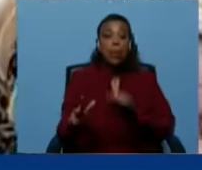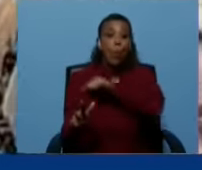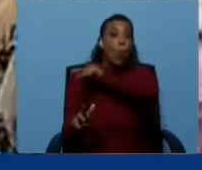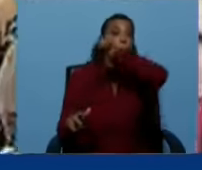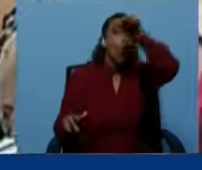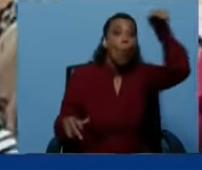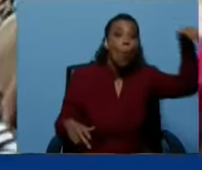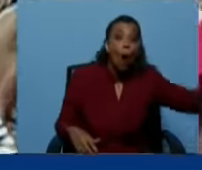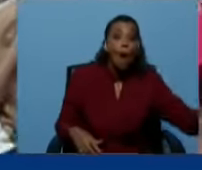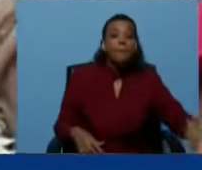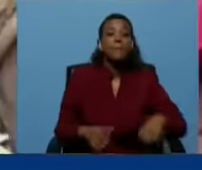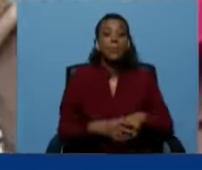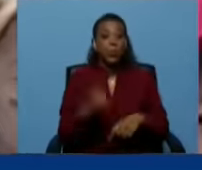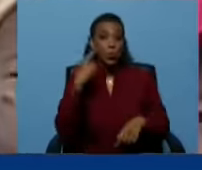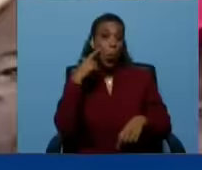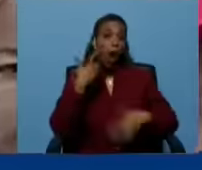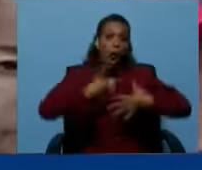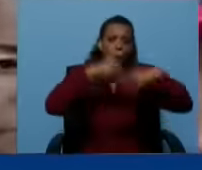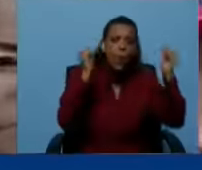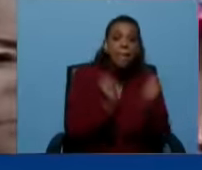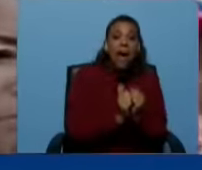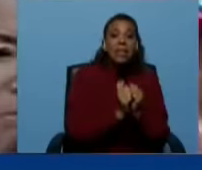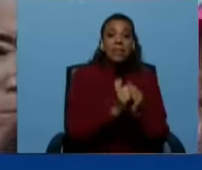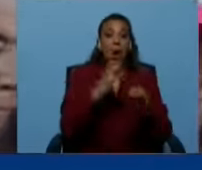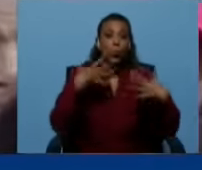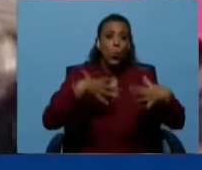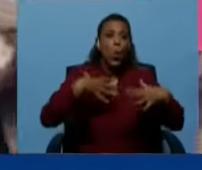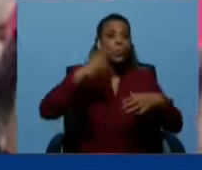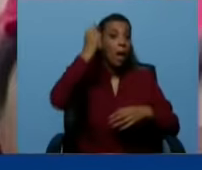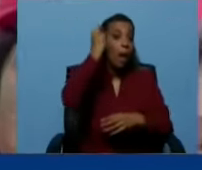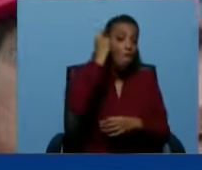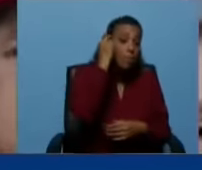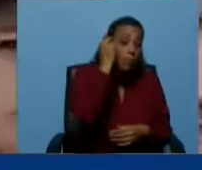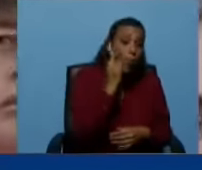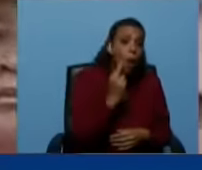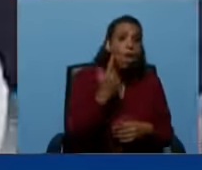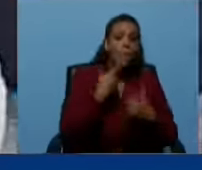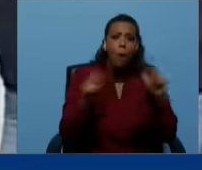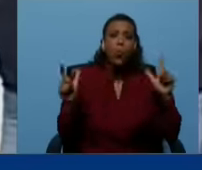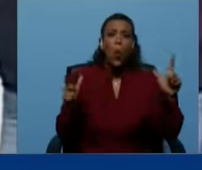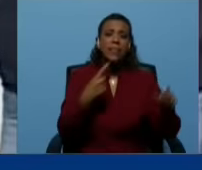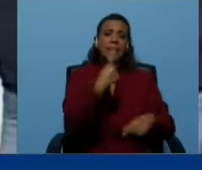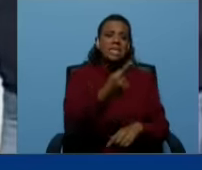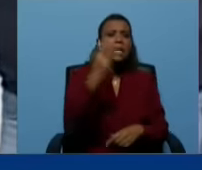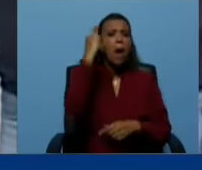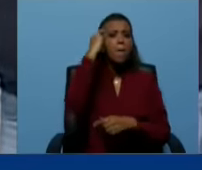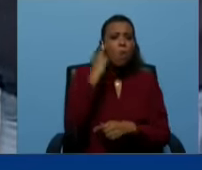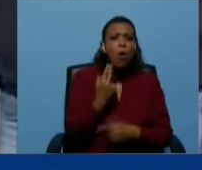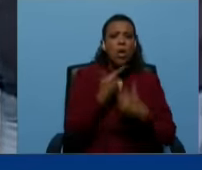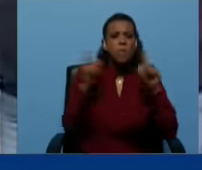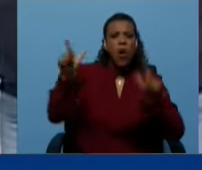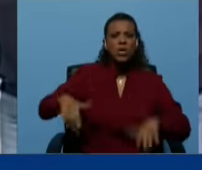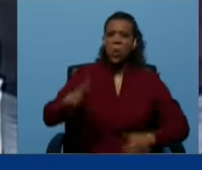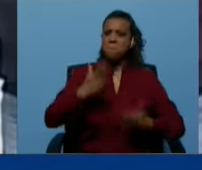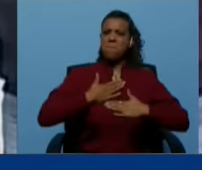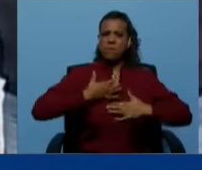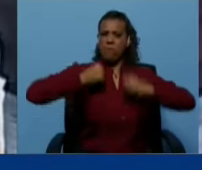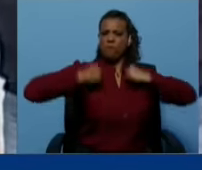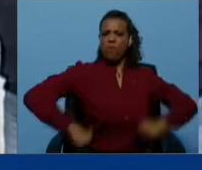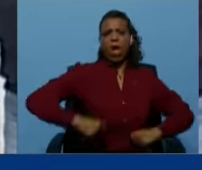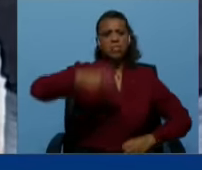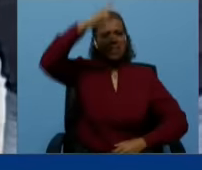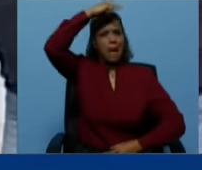comenzó una campaña contra el ejército libertador y contra Bolívar. Decía que Bolívar quería nombrarse emperador del